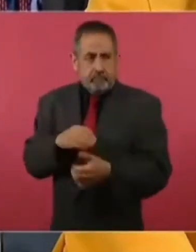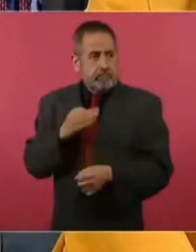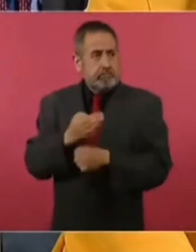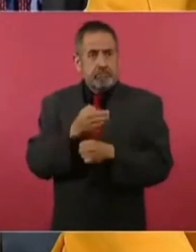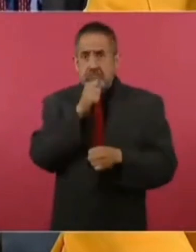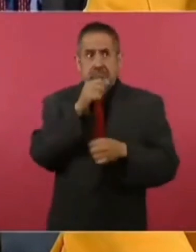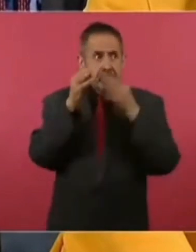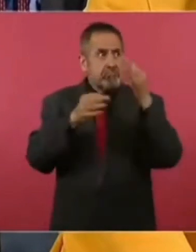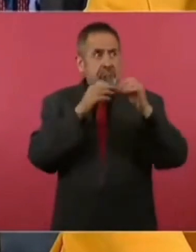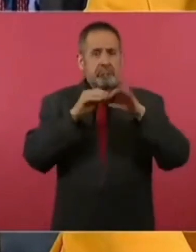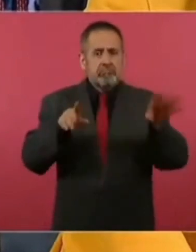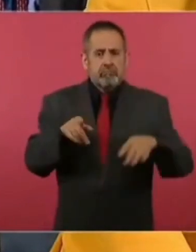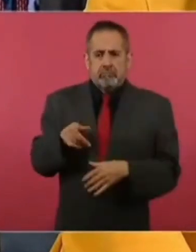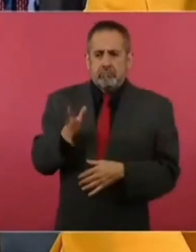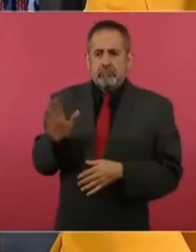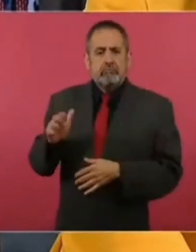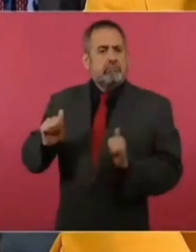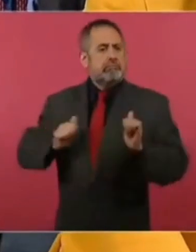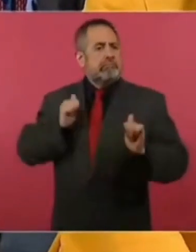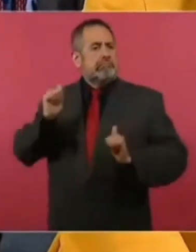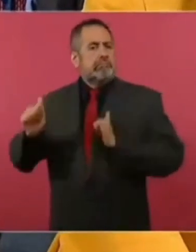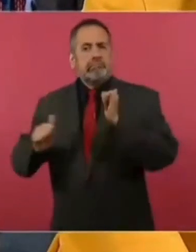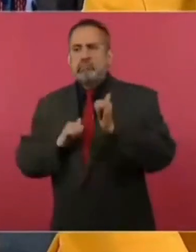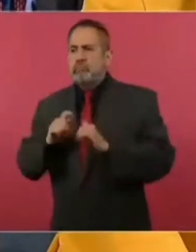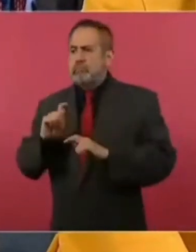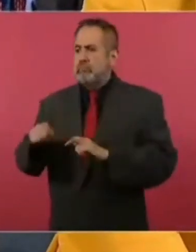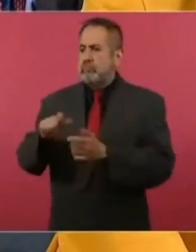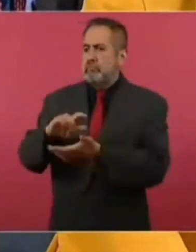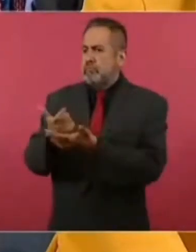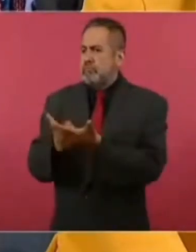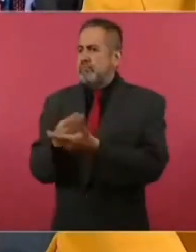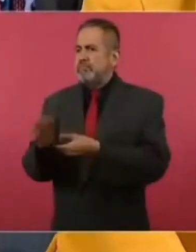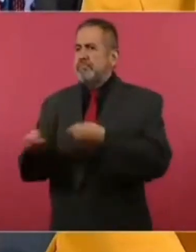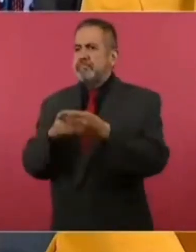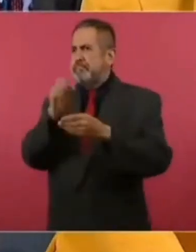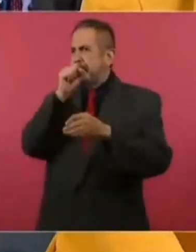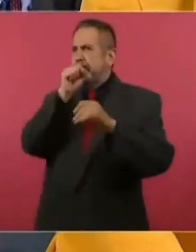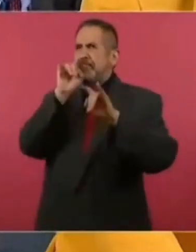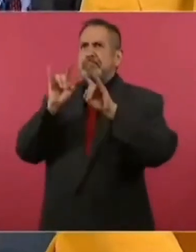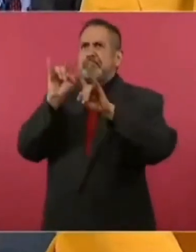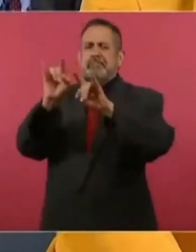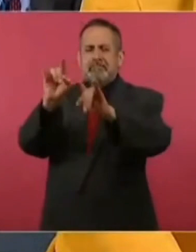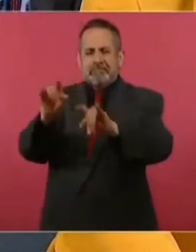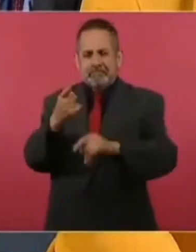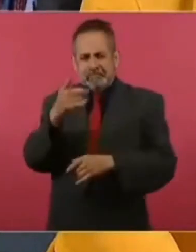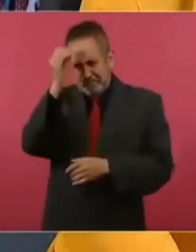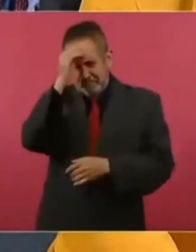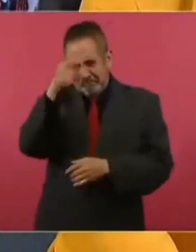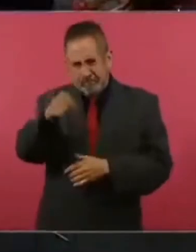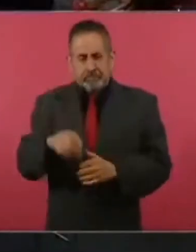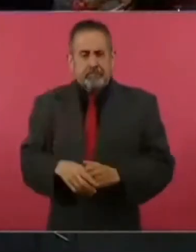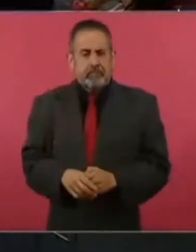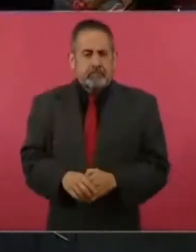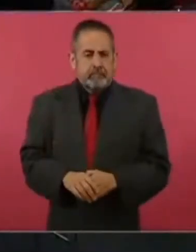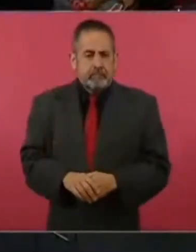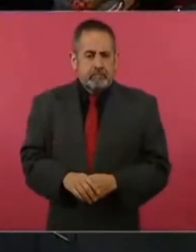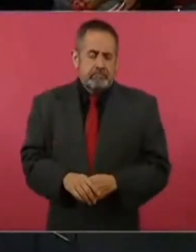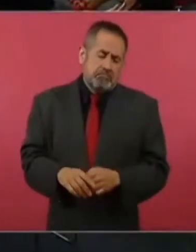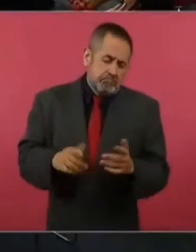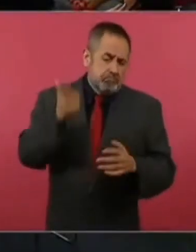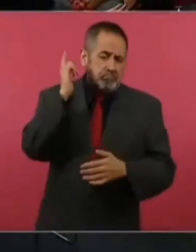electorales y pues los aspirantes están haciendo esta contratación pues de cientos de espectaculares. ¿Qué opina sobre esto? Ojalá y no lo